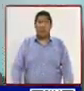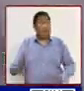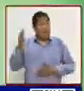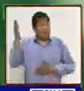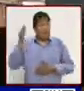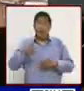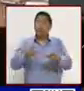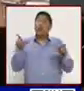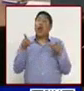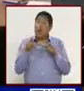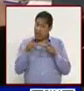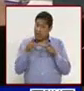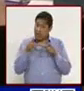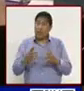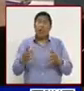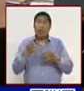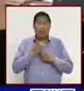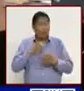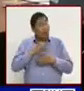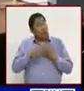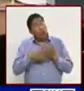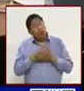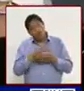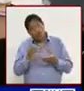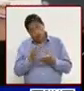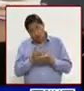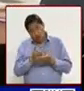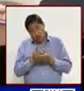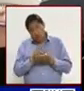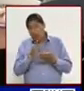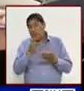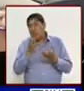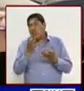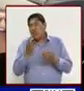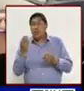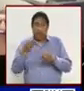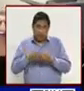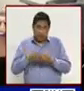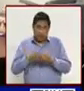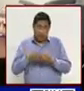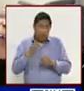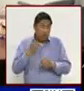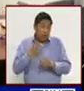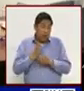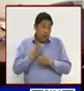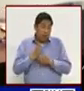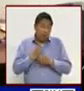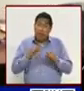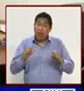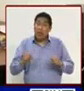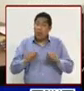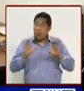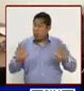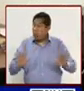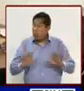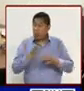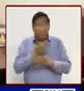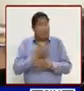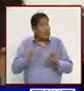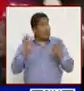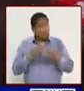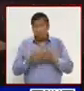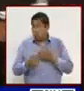Este será el lugar donde se recepcionen todos los documentos para aquellos postulantes interesados. Trabajarán incluso sábados, domingos y